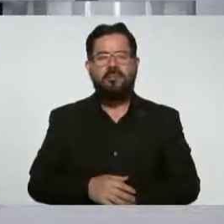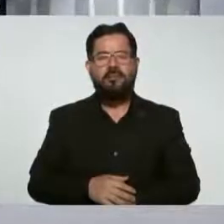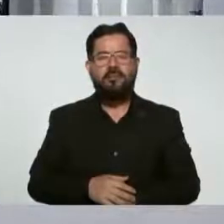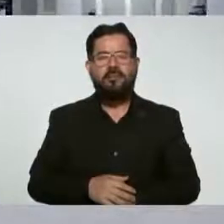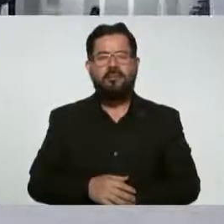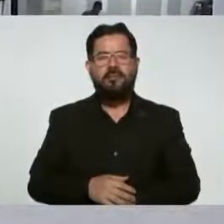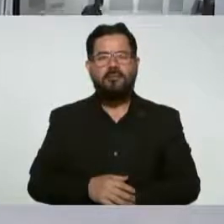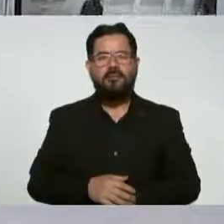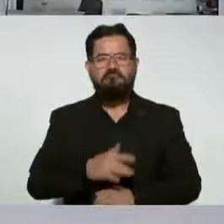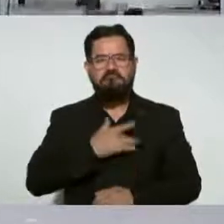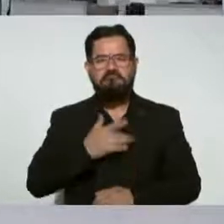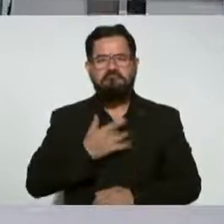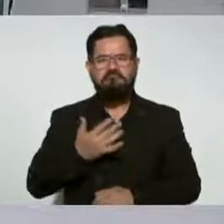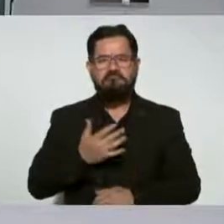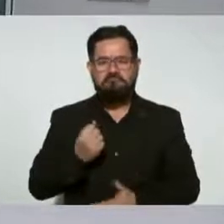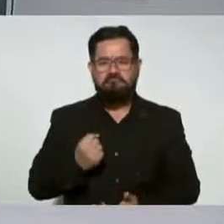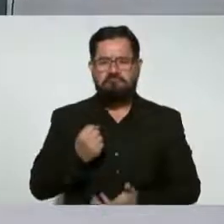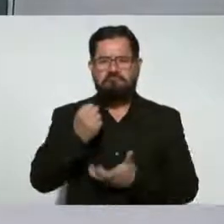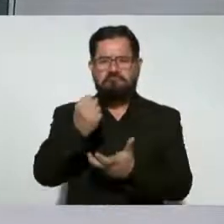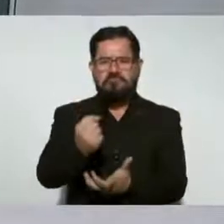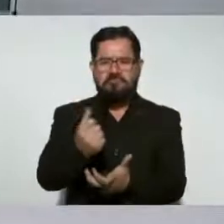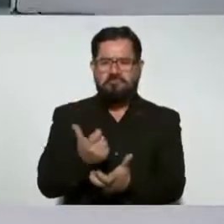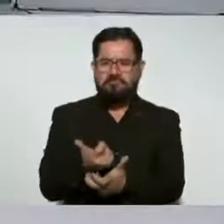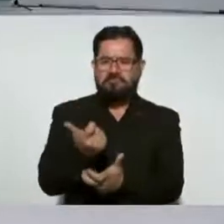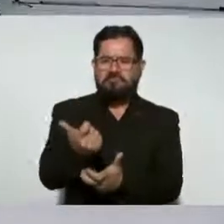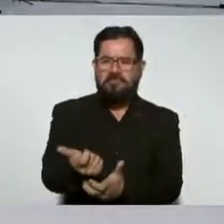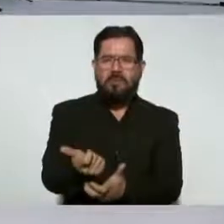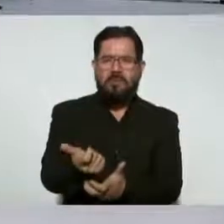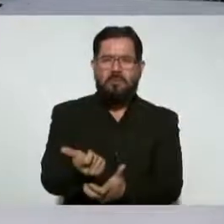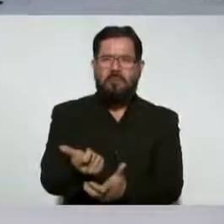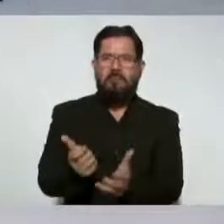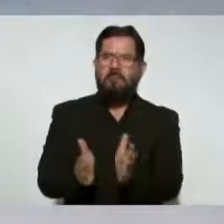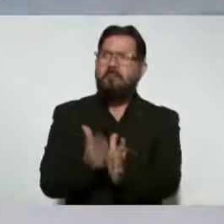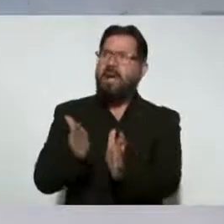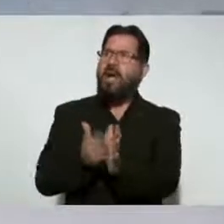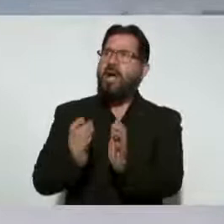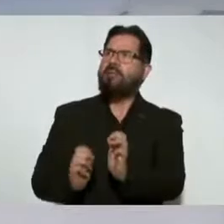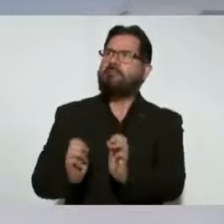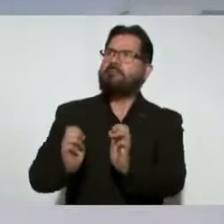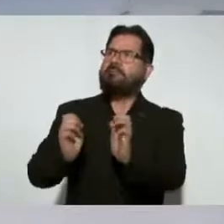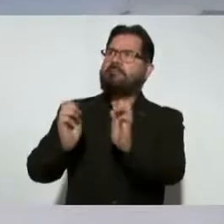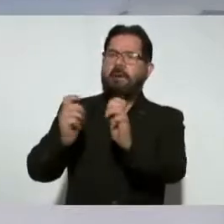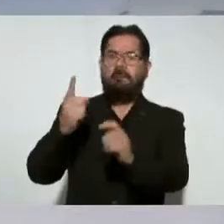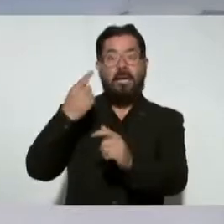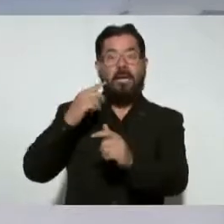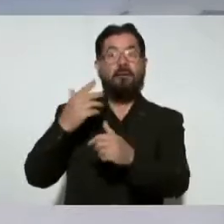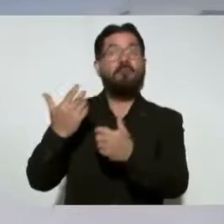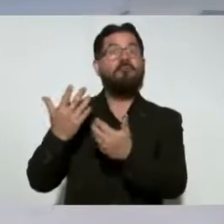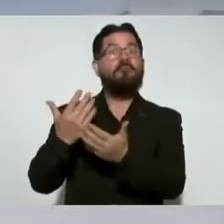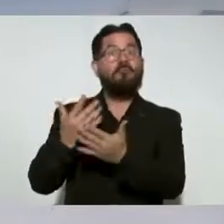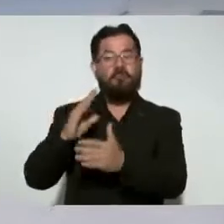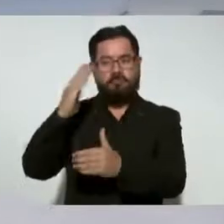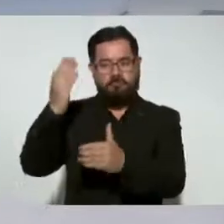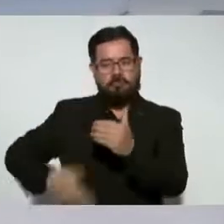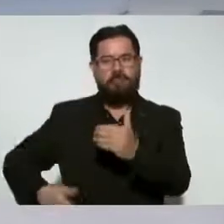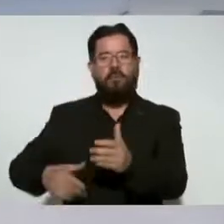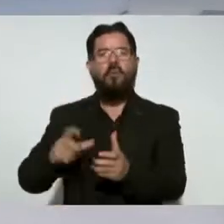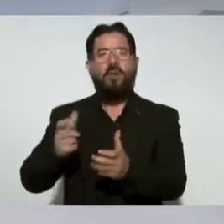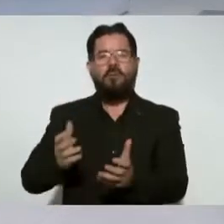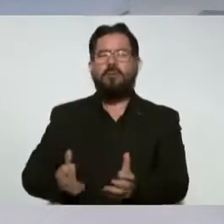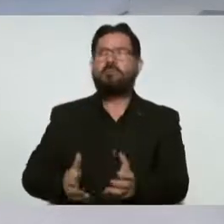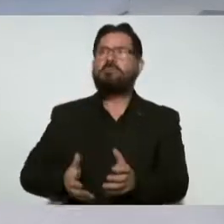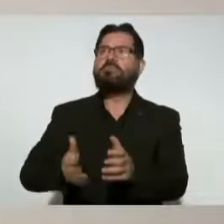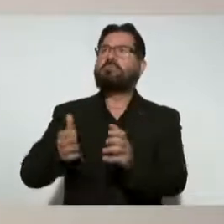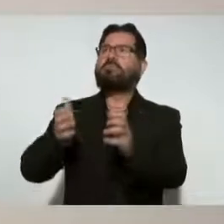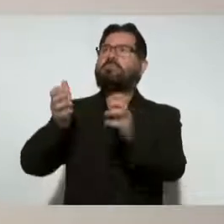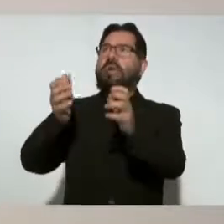estima una inversión solo para construirlo y terminarlo de alrededor